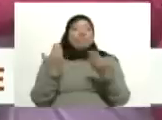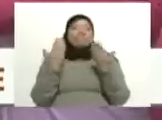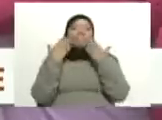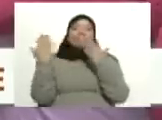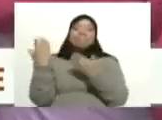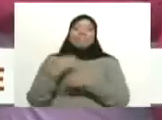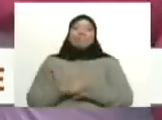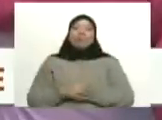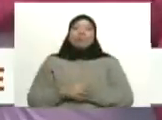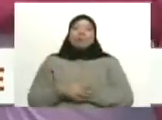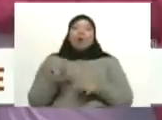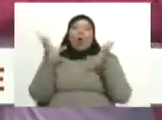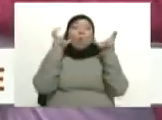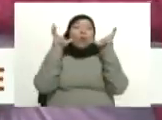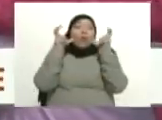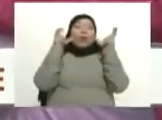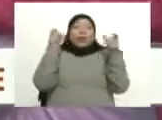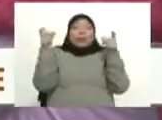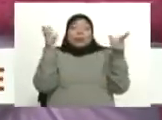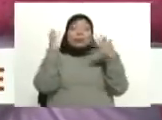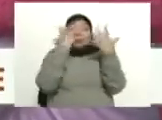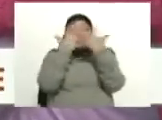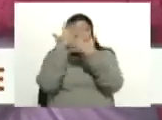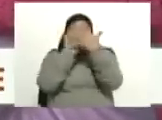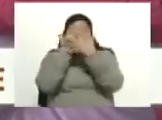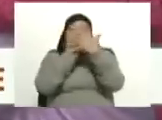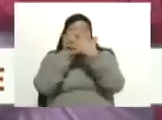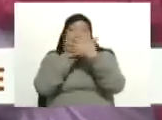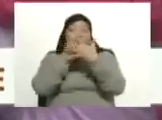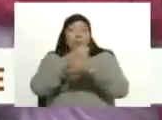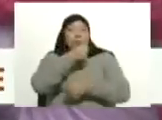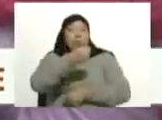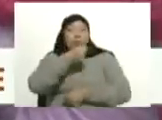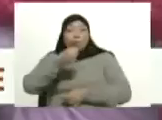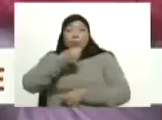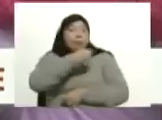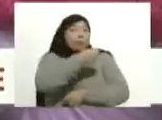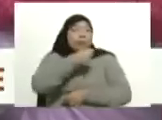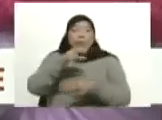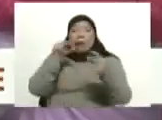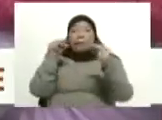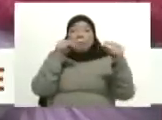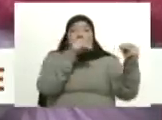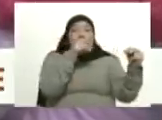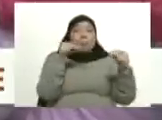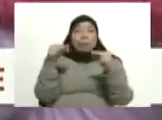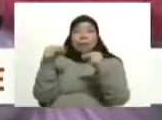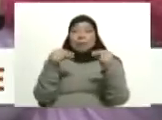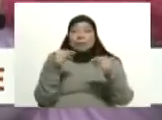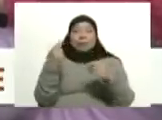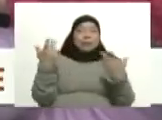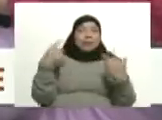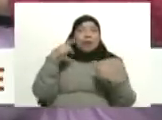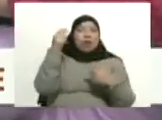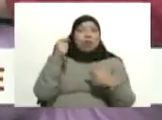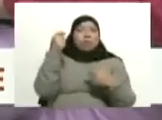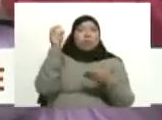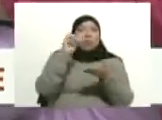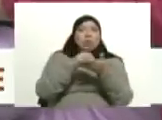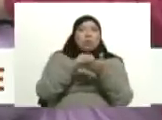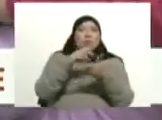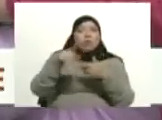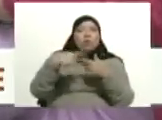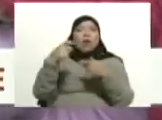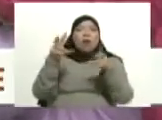futuro. La primera de cambio, diputado, se observa la lectura que le está dando. ¿Cuándo asume esta nueva junta directiva del